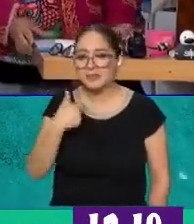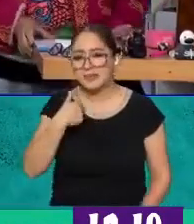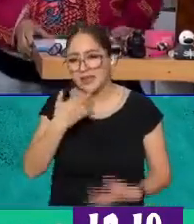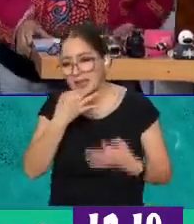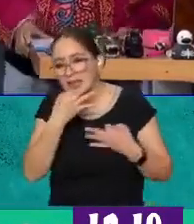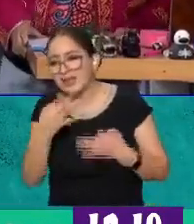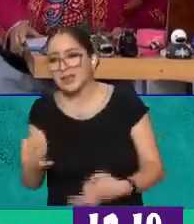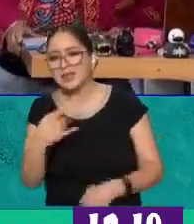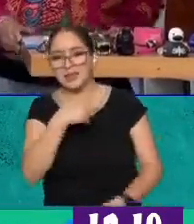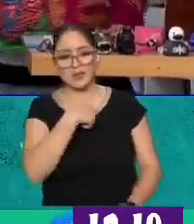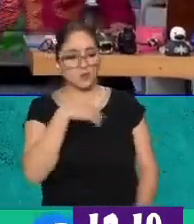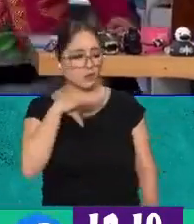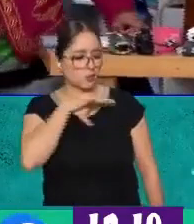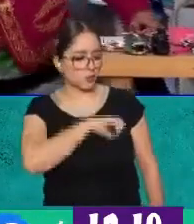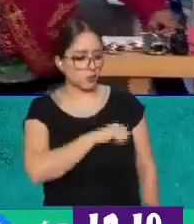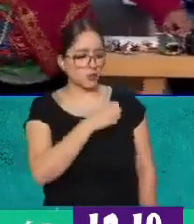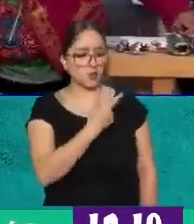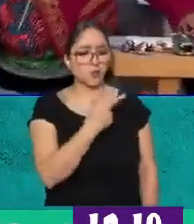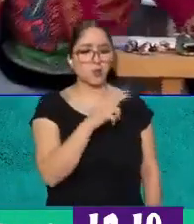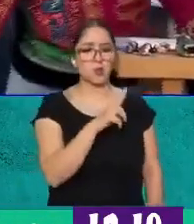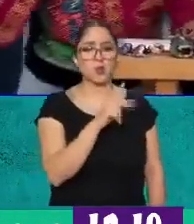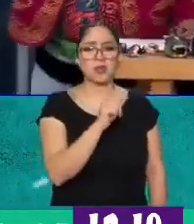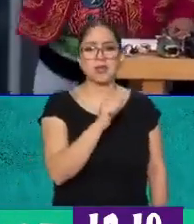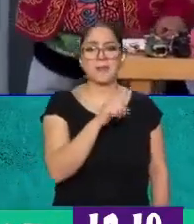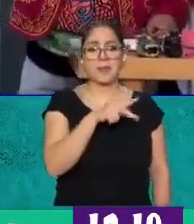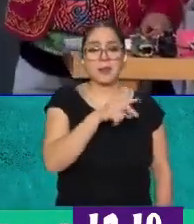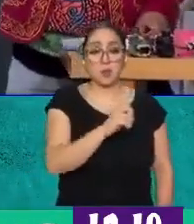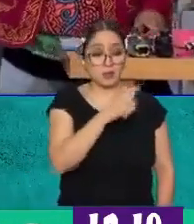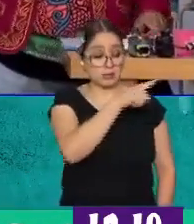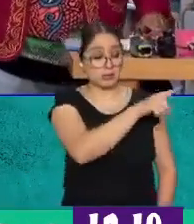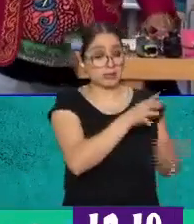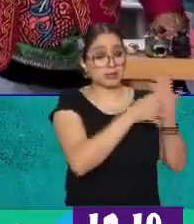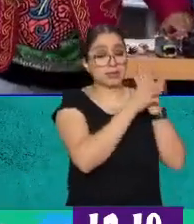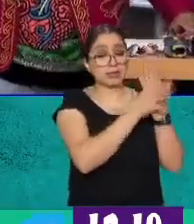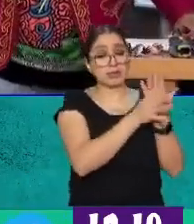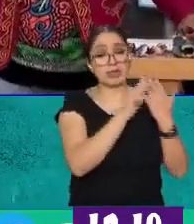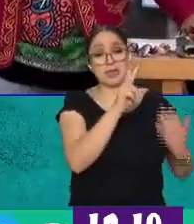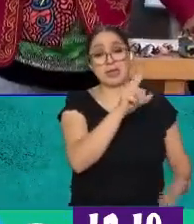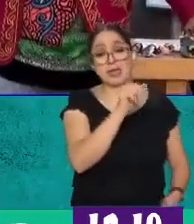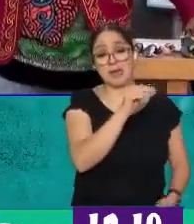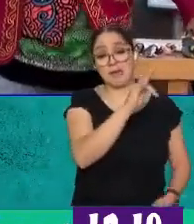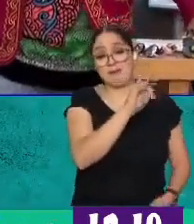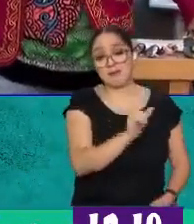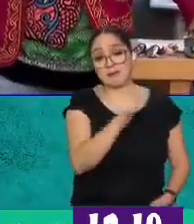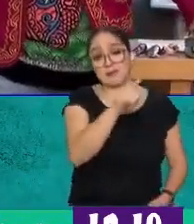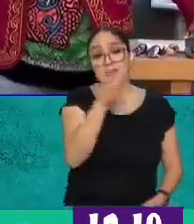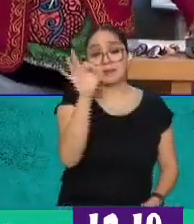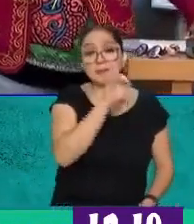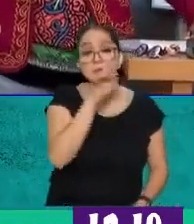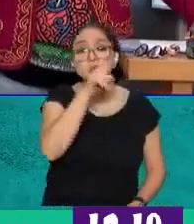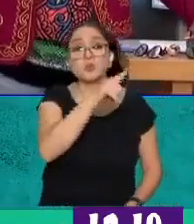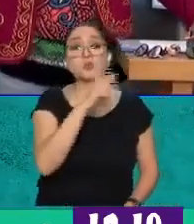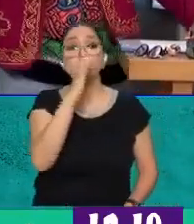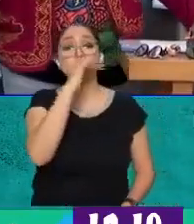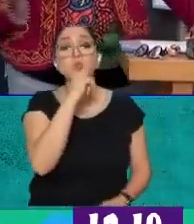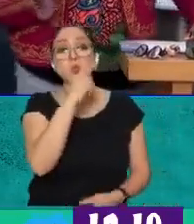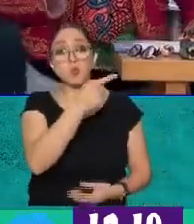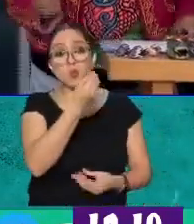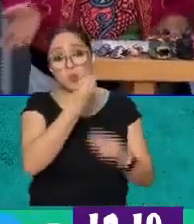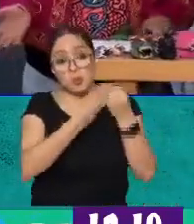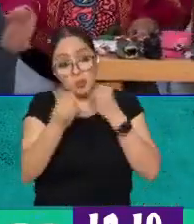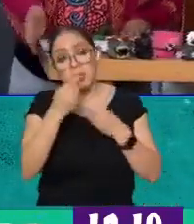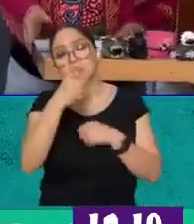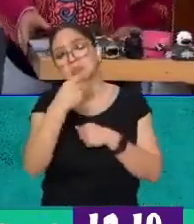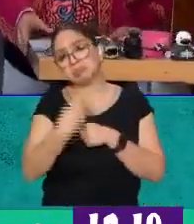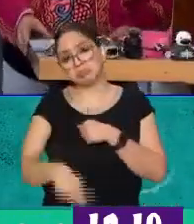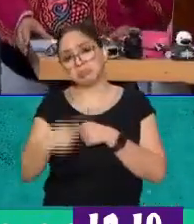fan, Rafita. Entonces, ya lo dijo Rafita. No hay pez. A menos de que sea usted, de que tenga intolerante. Intolerante, le hace daño.